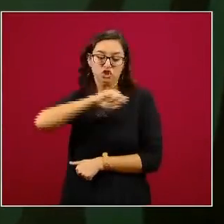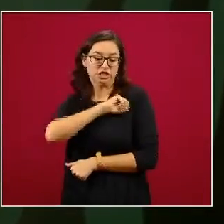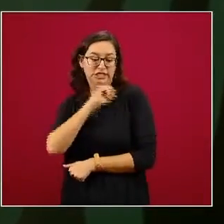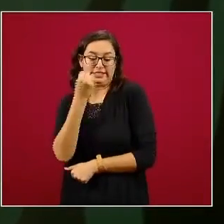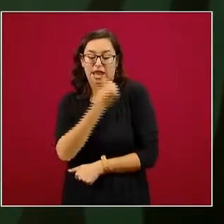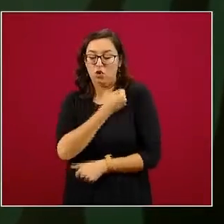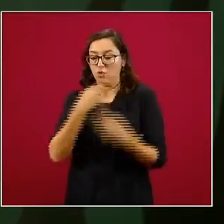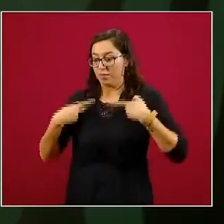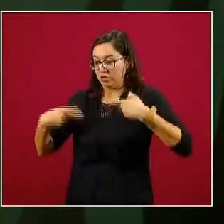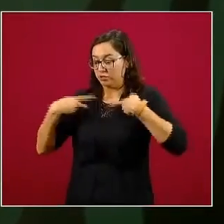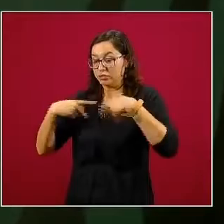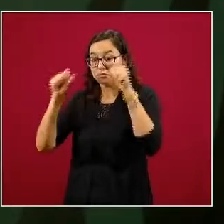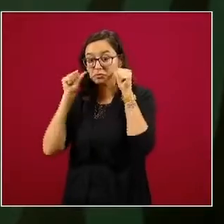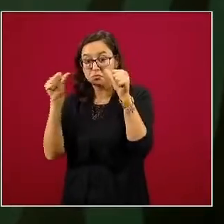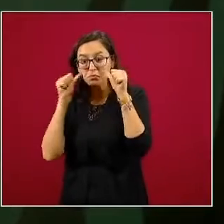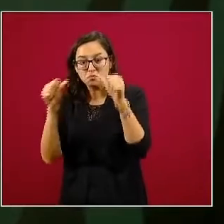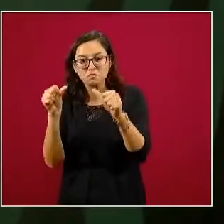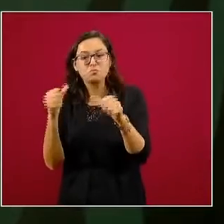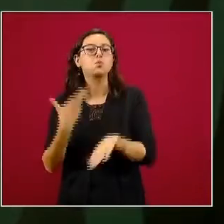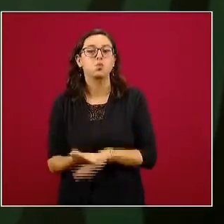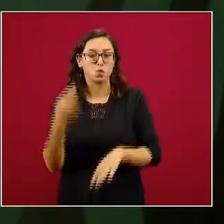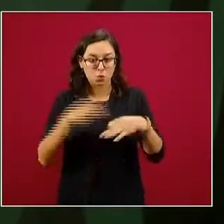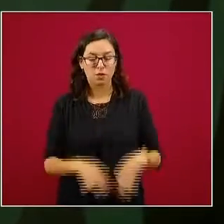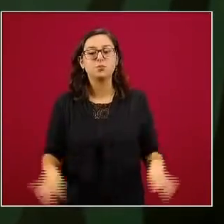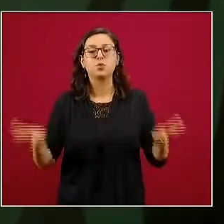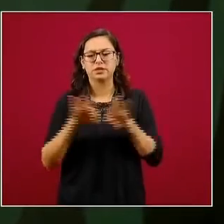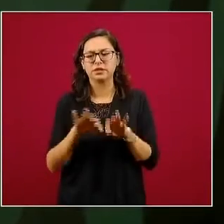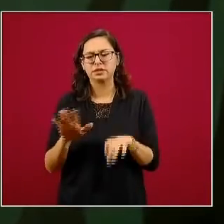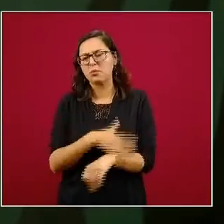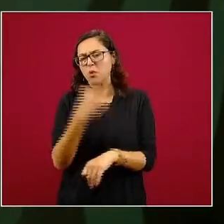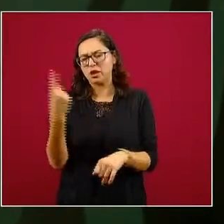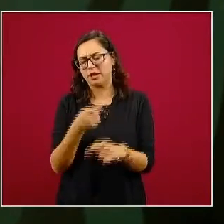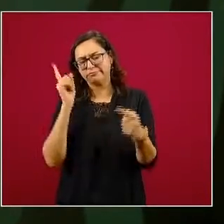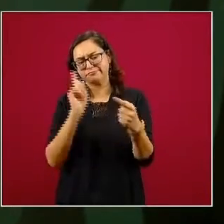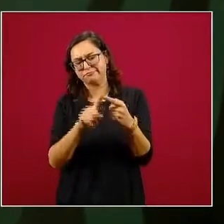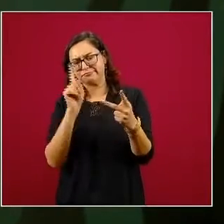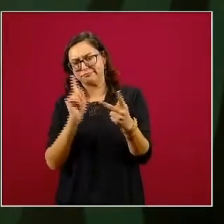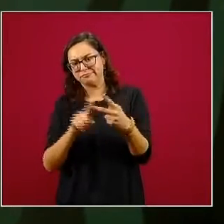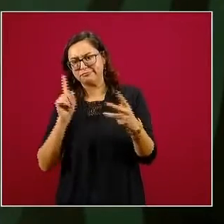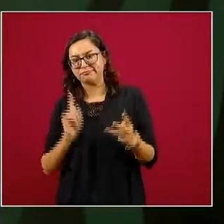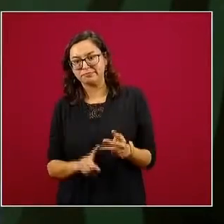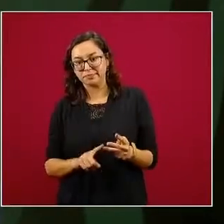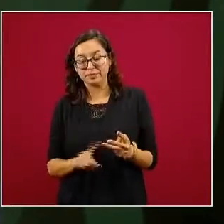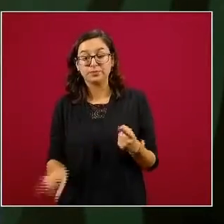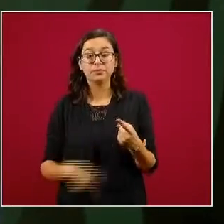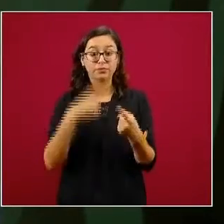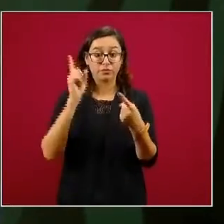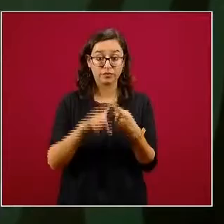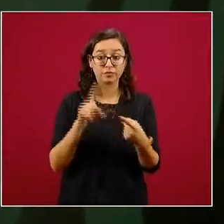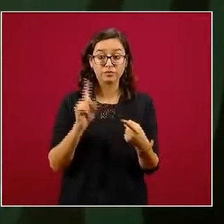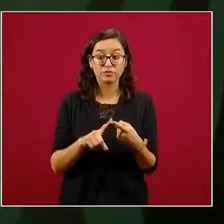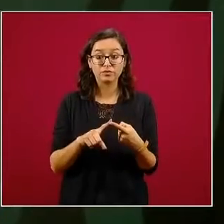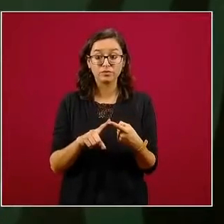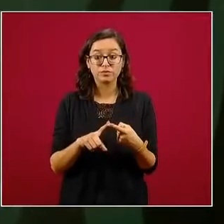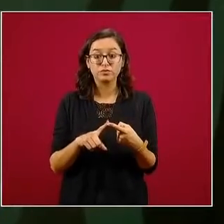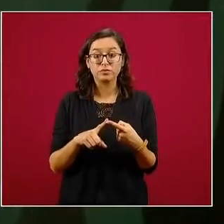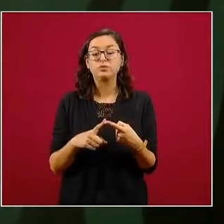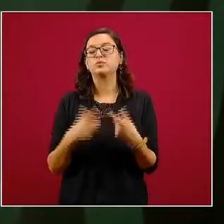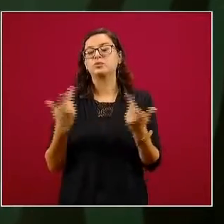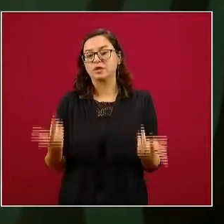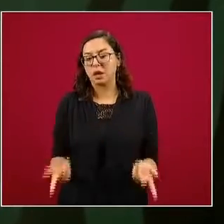forma que se puede generar lazos de confianza. Y no solamente eso, también se han realizado